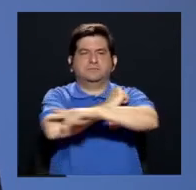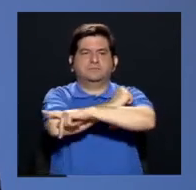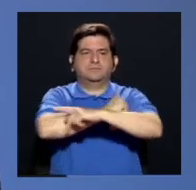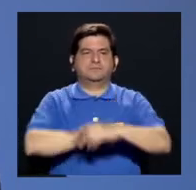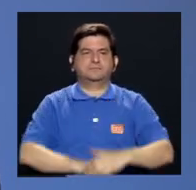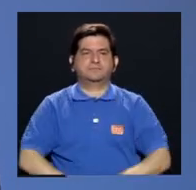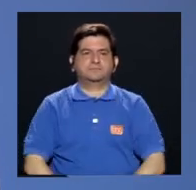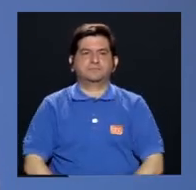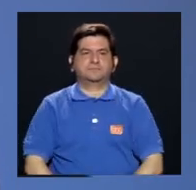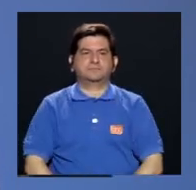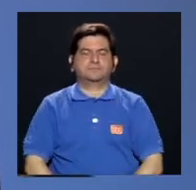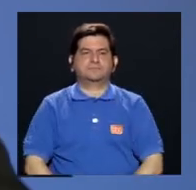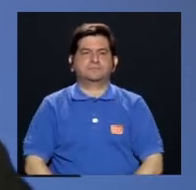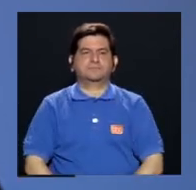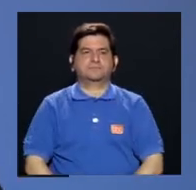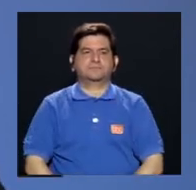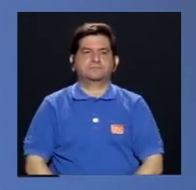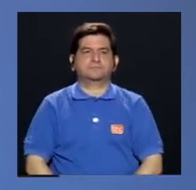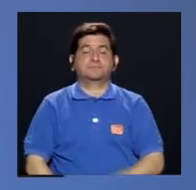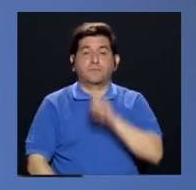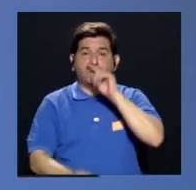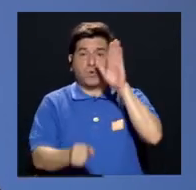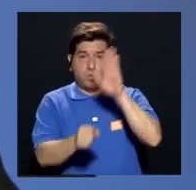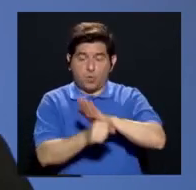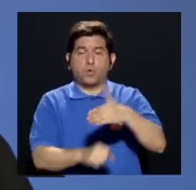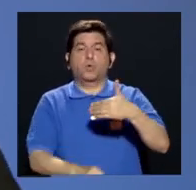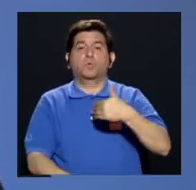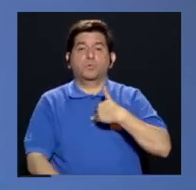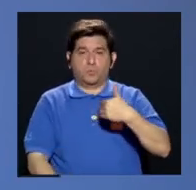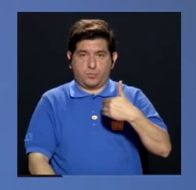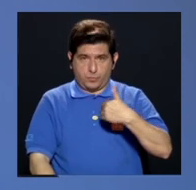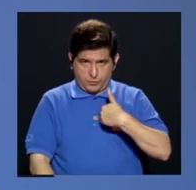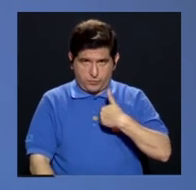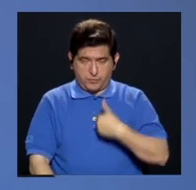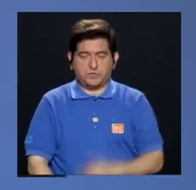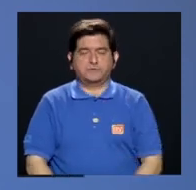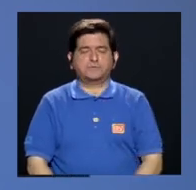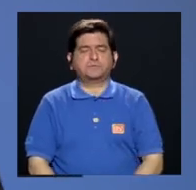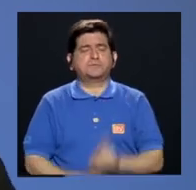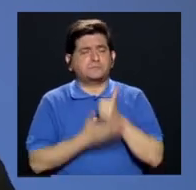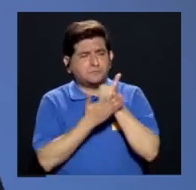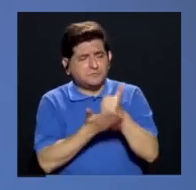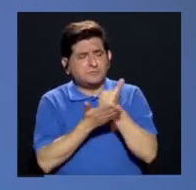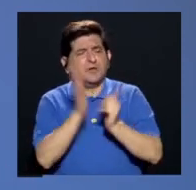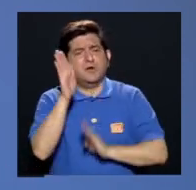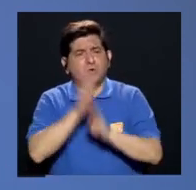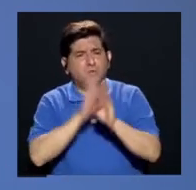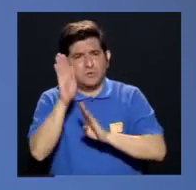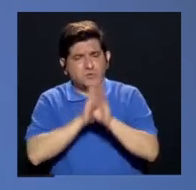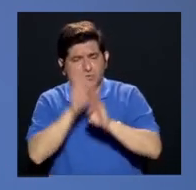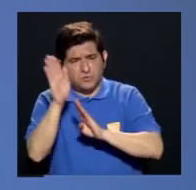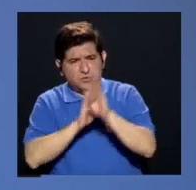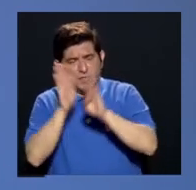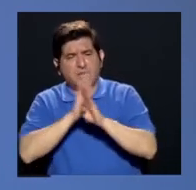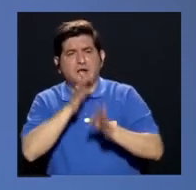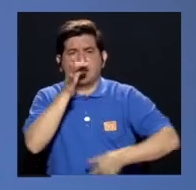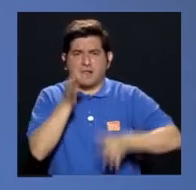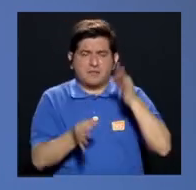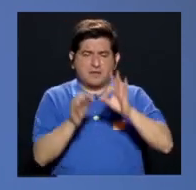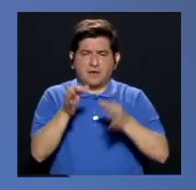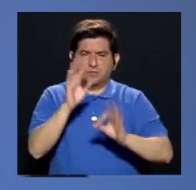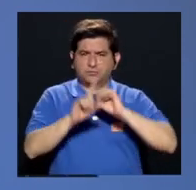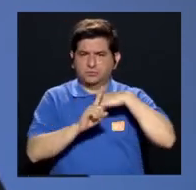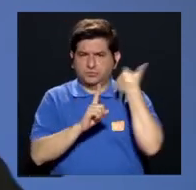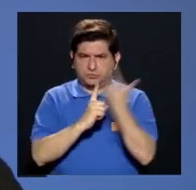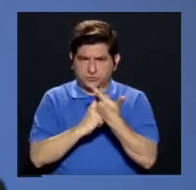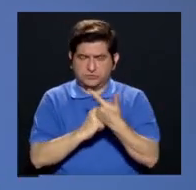país. Estamos comprometidos con contribuir al desarrollo de la justicia